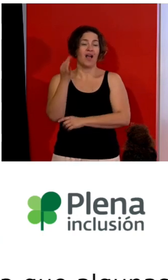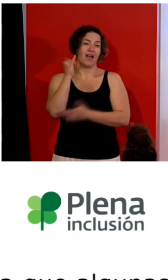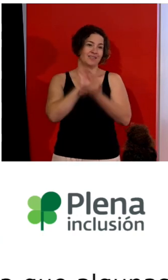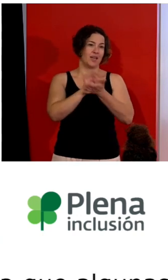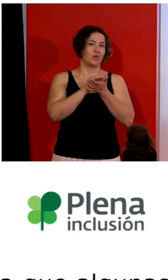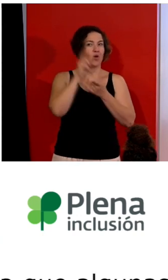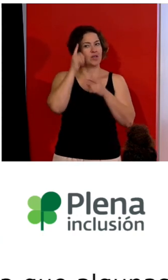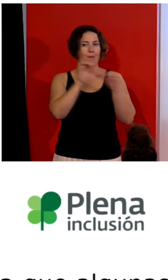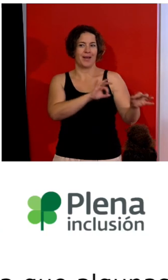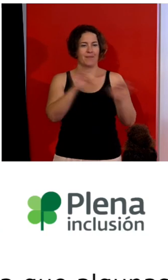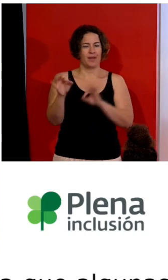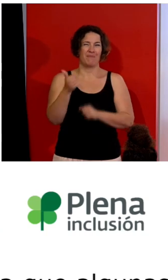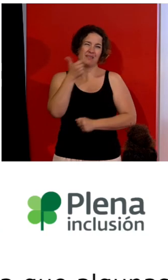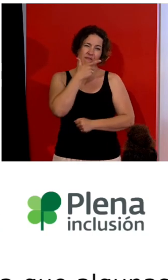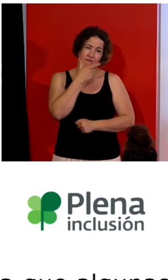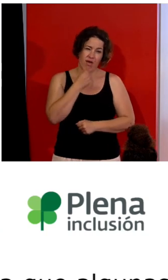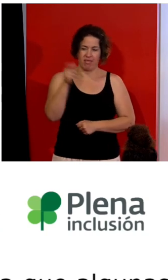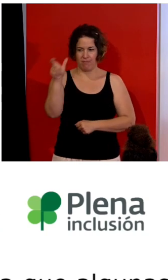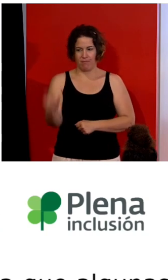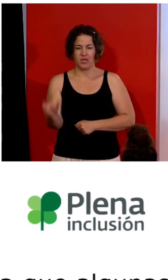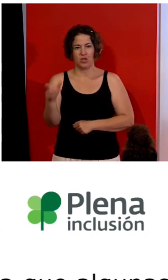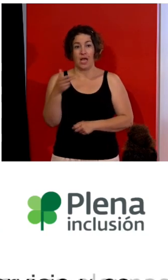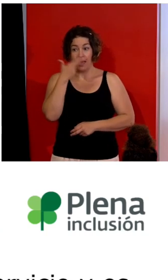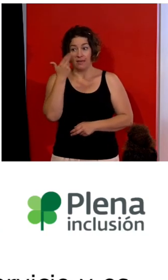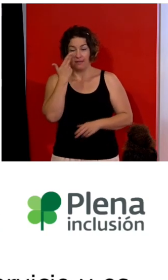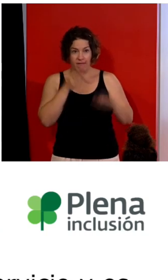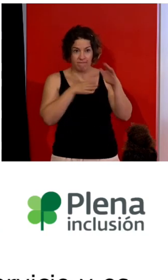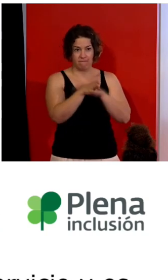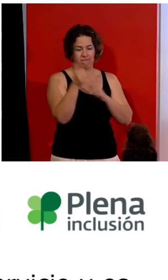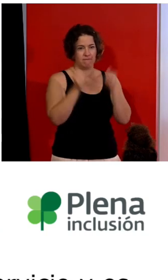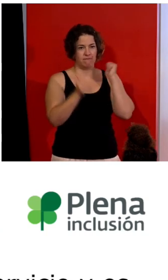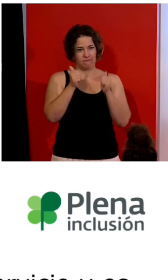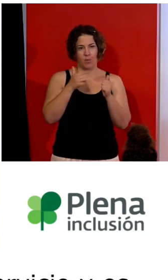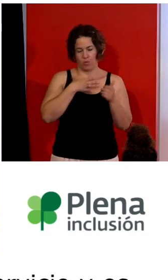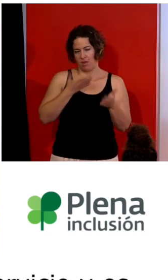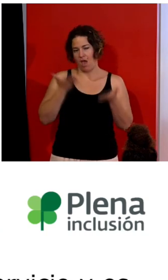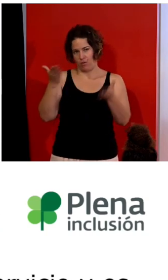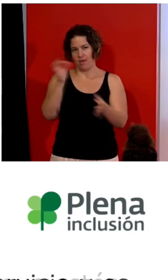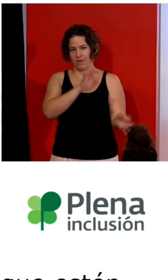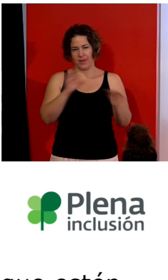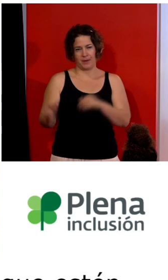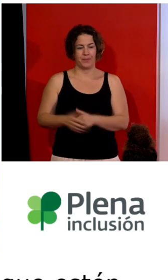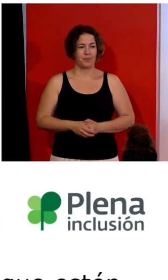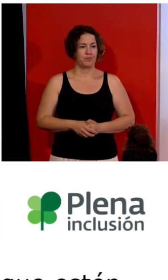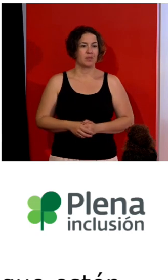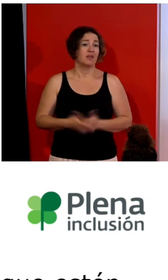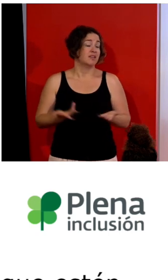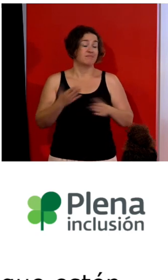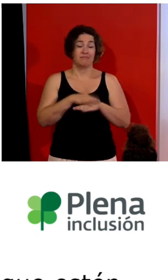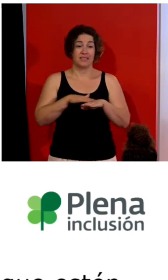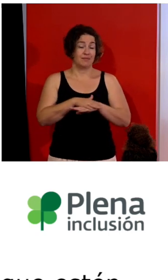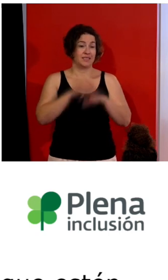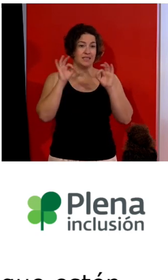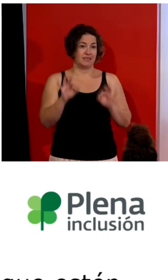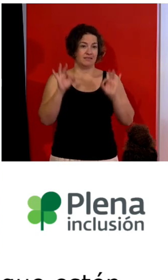para facilitarle la tarea a las personas que estén interesadas en opositar. Y bueno, básicamente sería eso, ¿no?